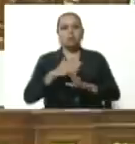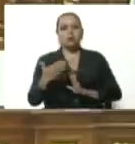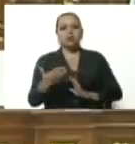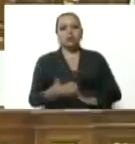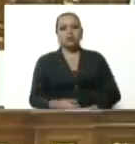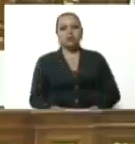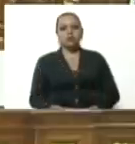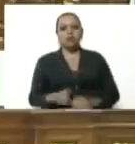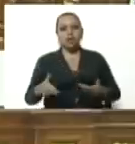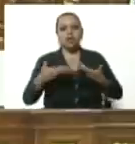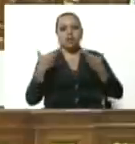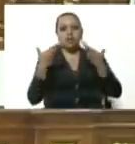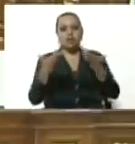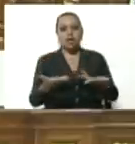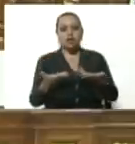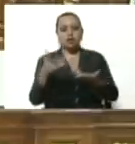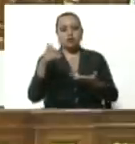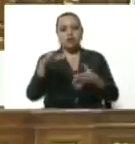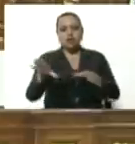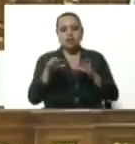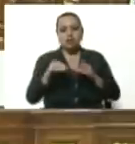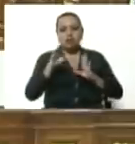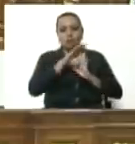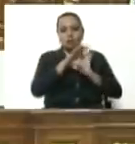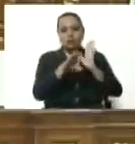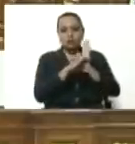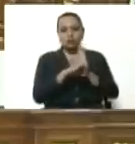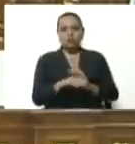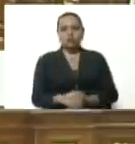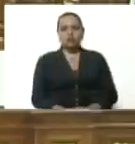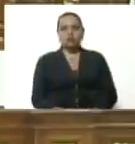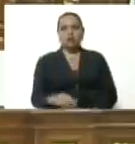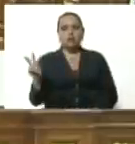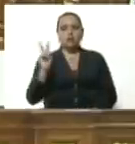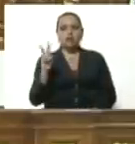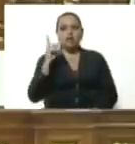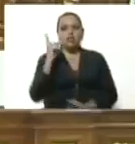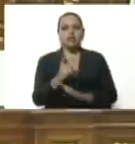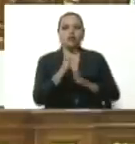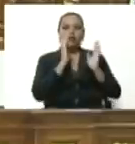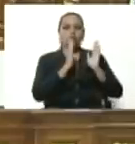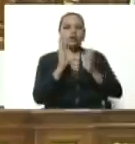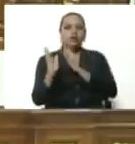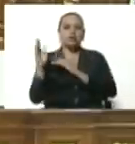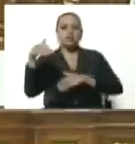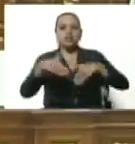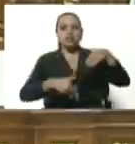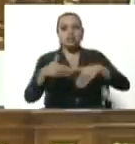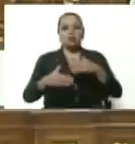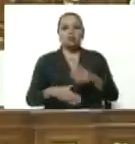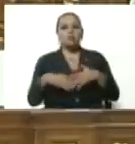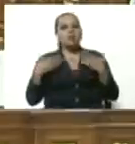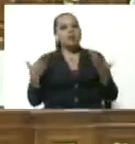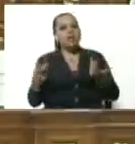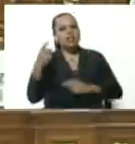dándole mandato a esta constitución, en Venezuela deben organizarse elecciones, ¿para cuándo?